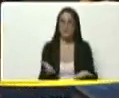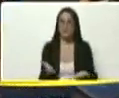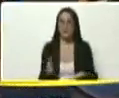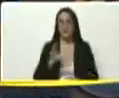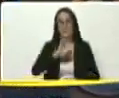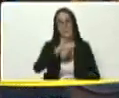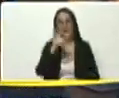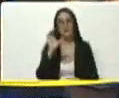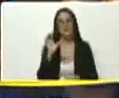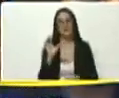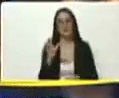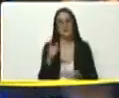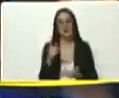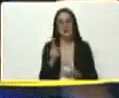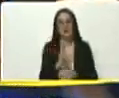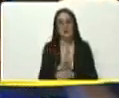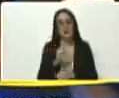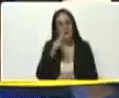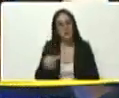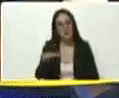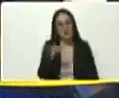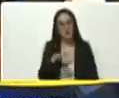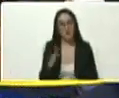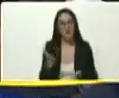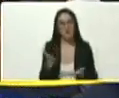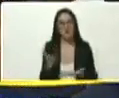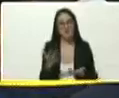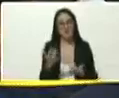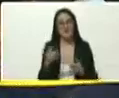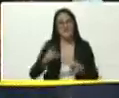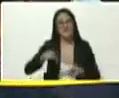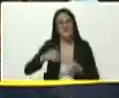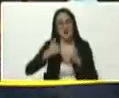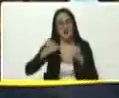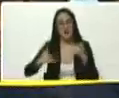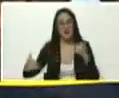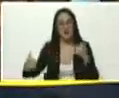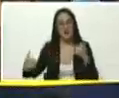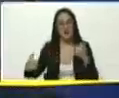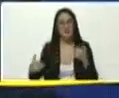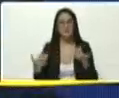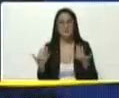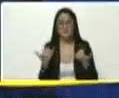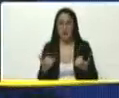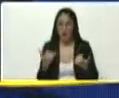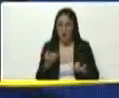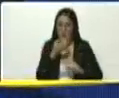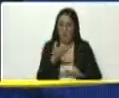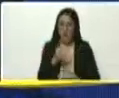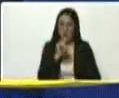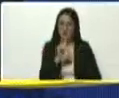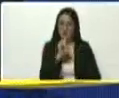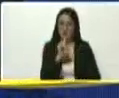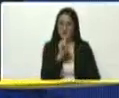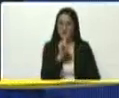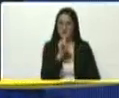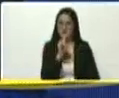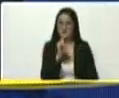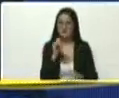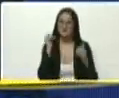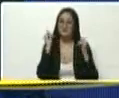países consumidores y los pueblos que demandan fuentes de energía. Así que, enhorabuena, celebramos